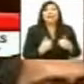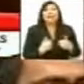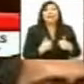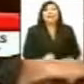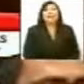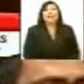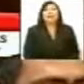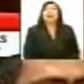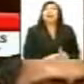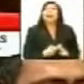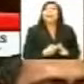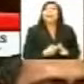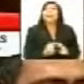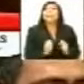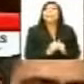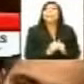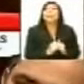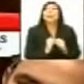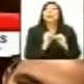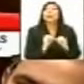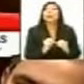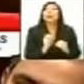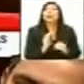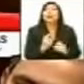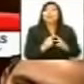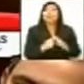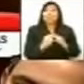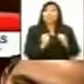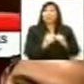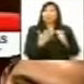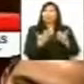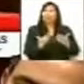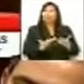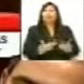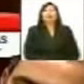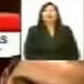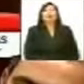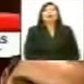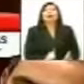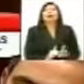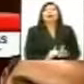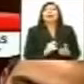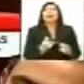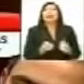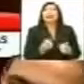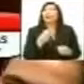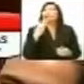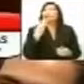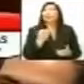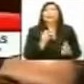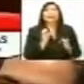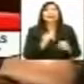tenemos que empezar por educar desde casa para evitar que las generaciones